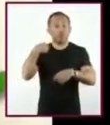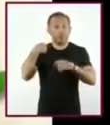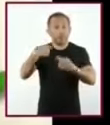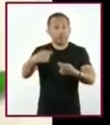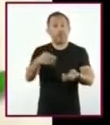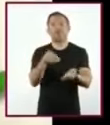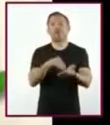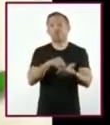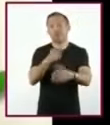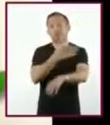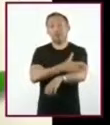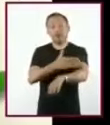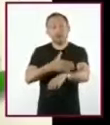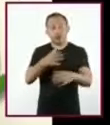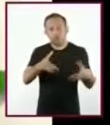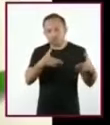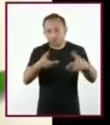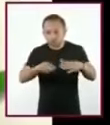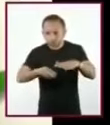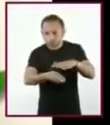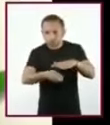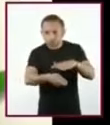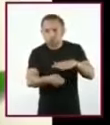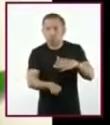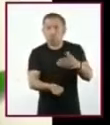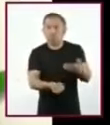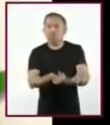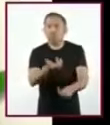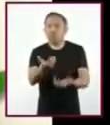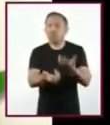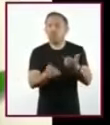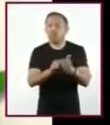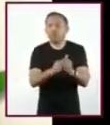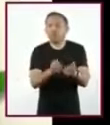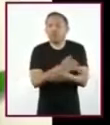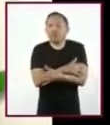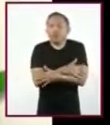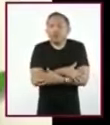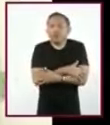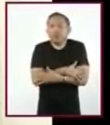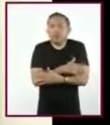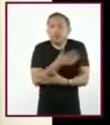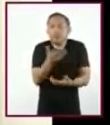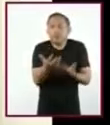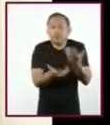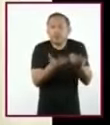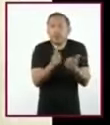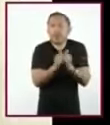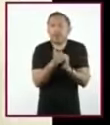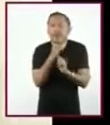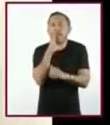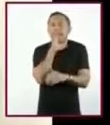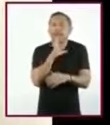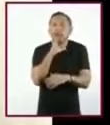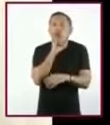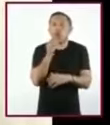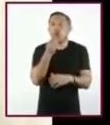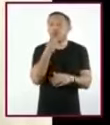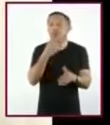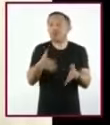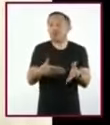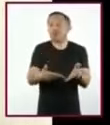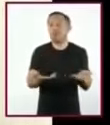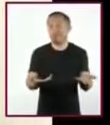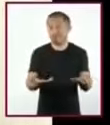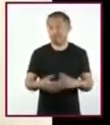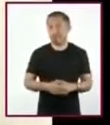como combustible para poderse, por una parte, calentar o para preparar su comida. ¿Qué sucede? Tienes